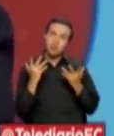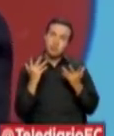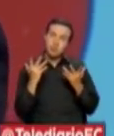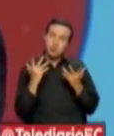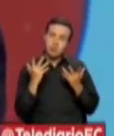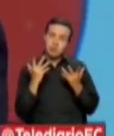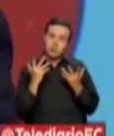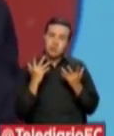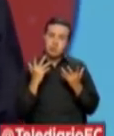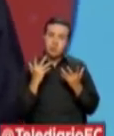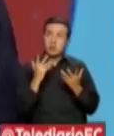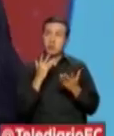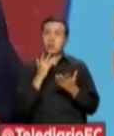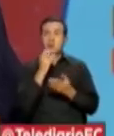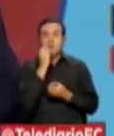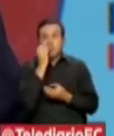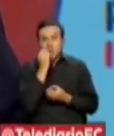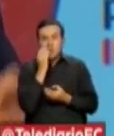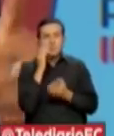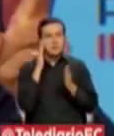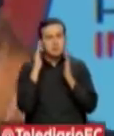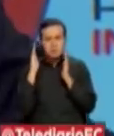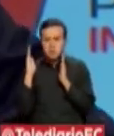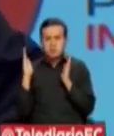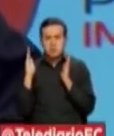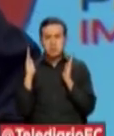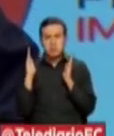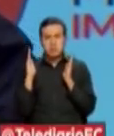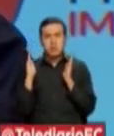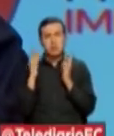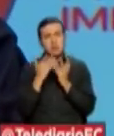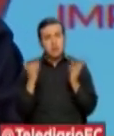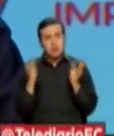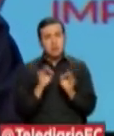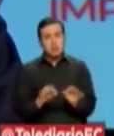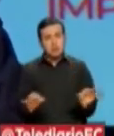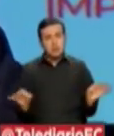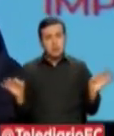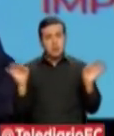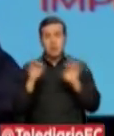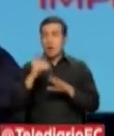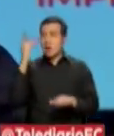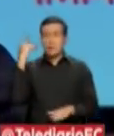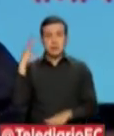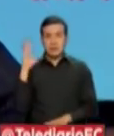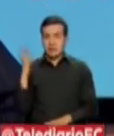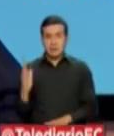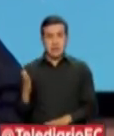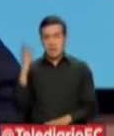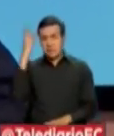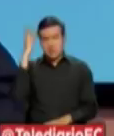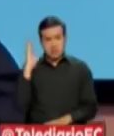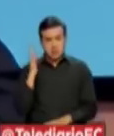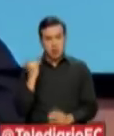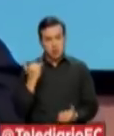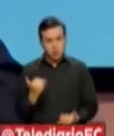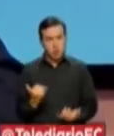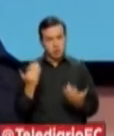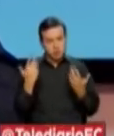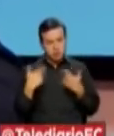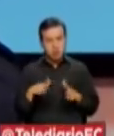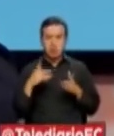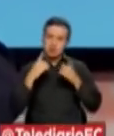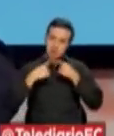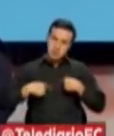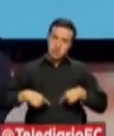meternos a los medios para estar presentes porque hace eso antes ni eso teníamos y ahora por lo menos